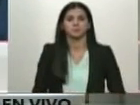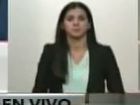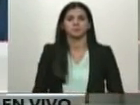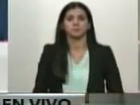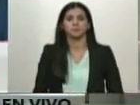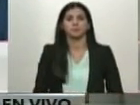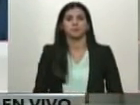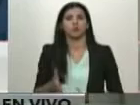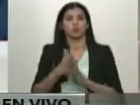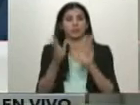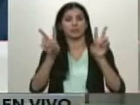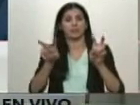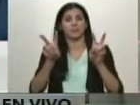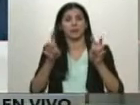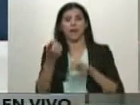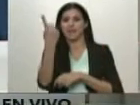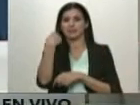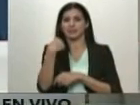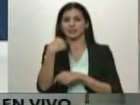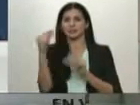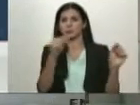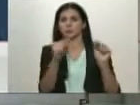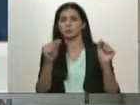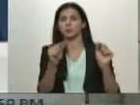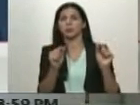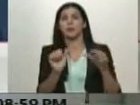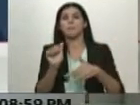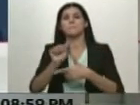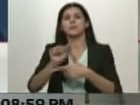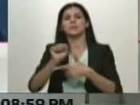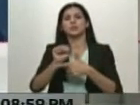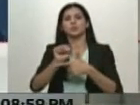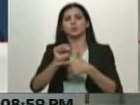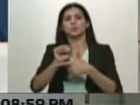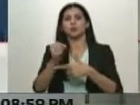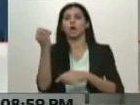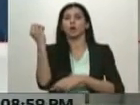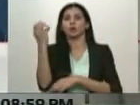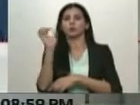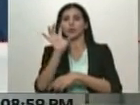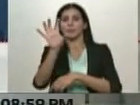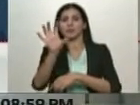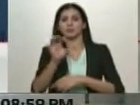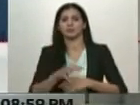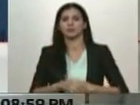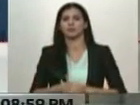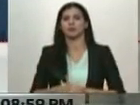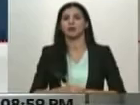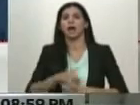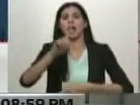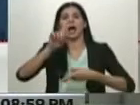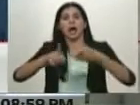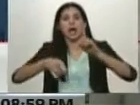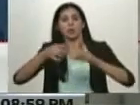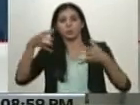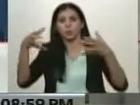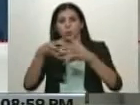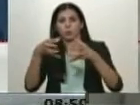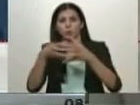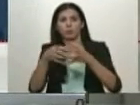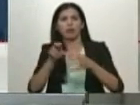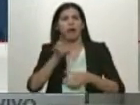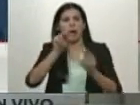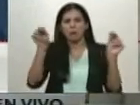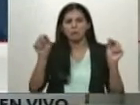Sobre este tema, bueno, ayer estuvimos discutiendo el Partido Socialista Unido de Venezuela en el Congreso de la Patria. Hay unos sectores que critican